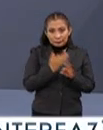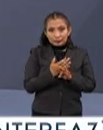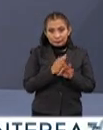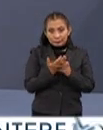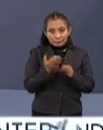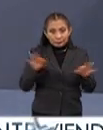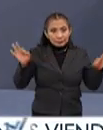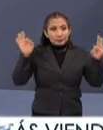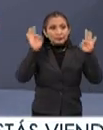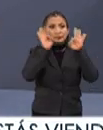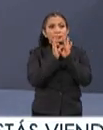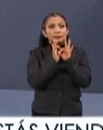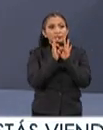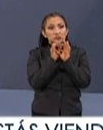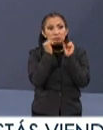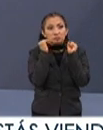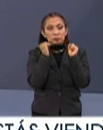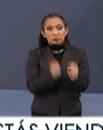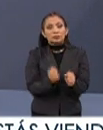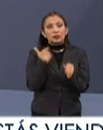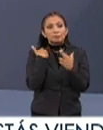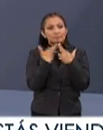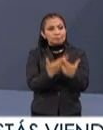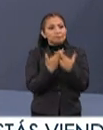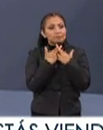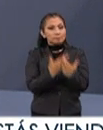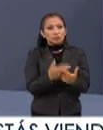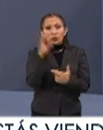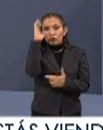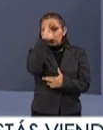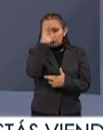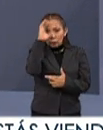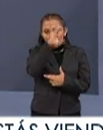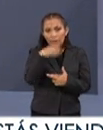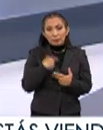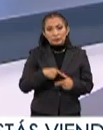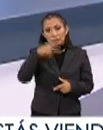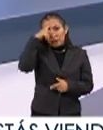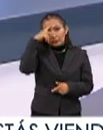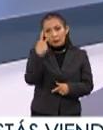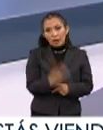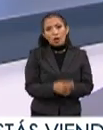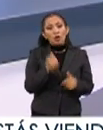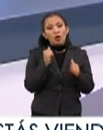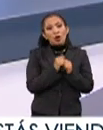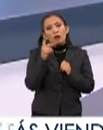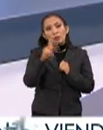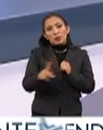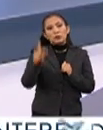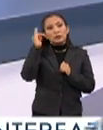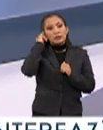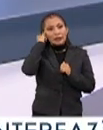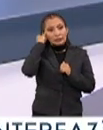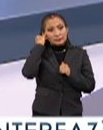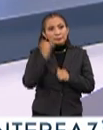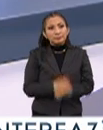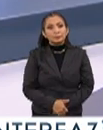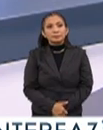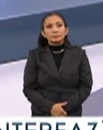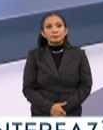muy importante reafirmar esa riqueza cultural de los mexicanos a través de sus pueblos indígenas.